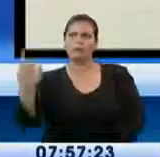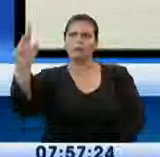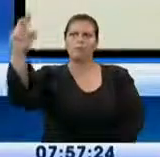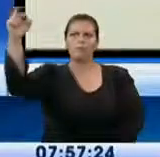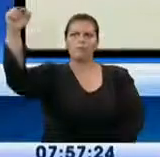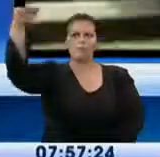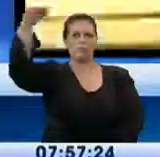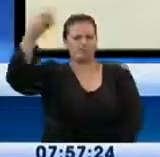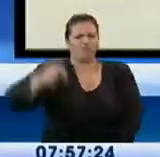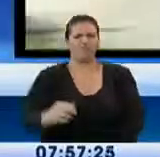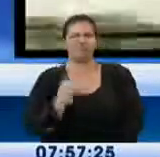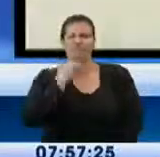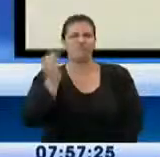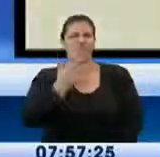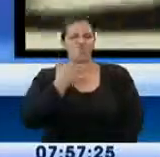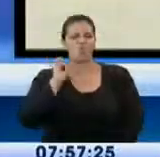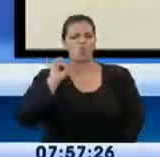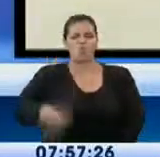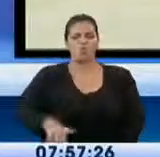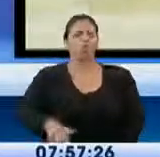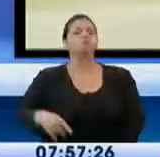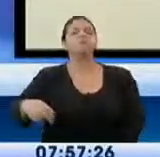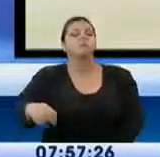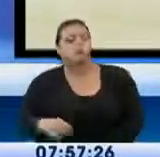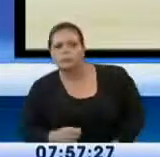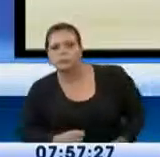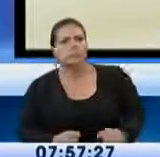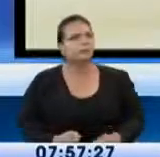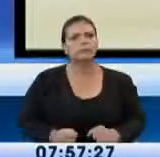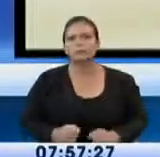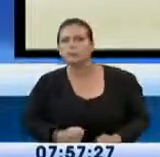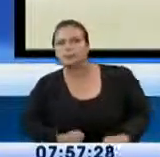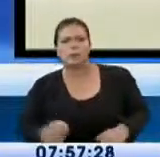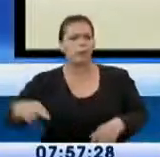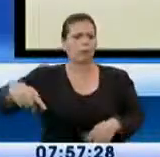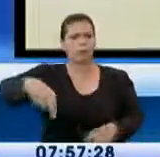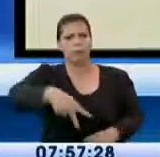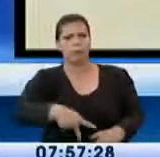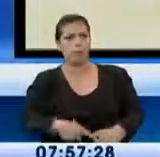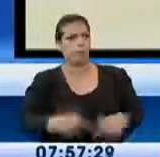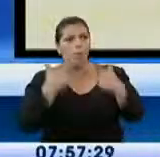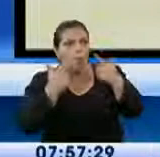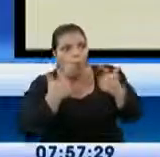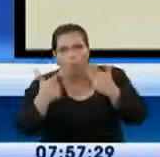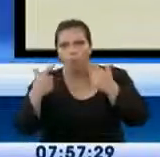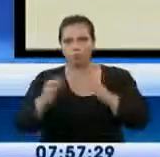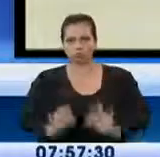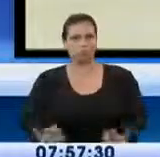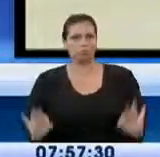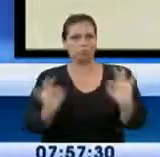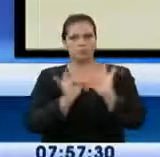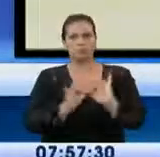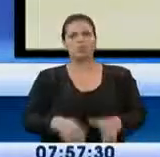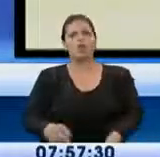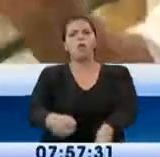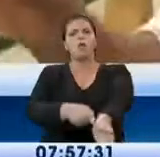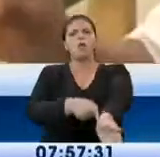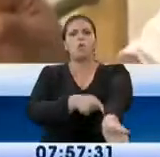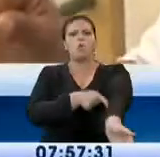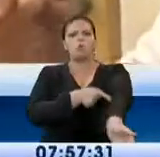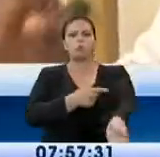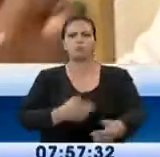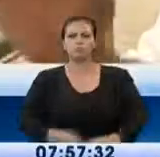pequeña? No, igual, hay que tomar toda precaución nada más y eso es todo. Porque mayormente estamos acostumbrados a pasar por acá. Pues es la costumbre.